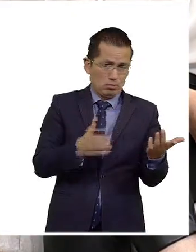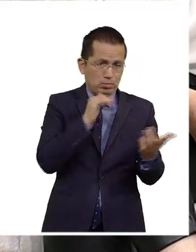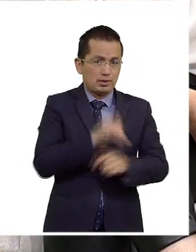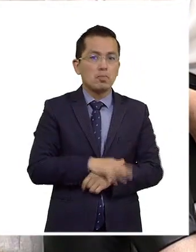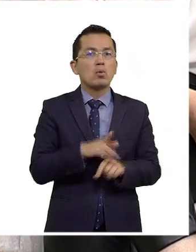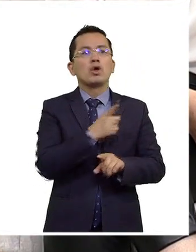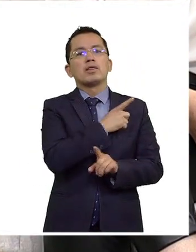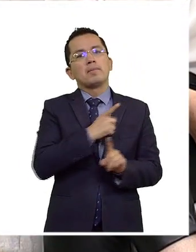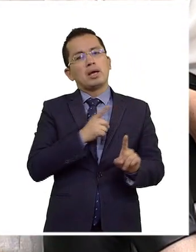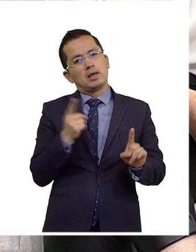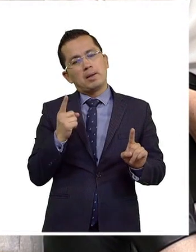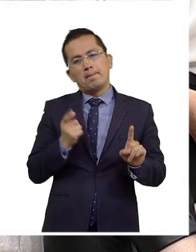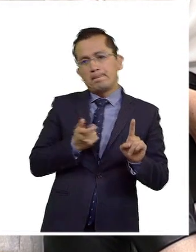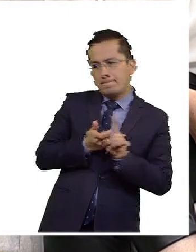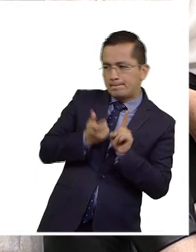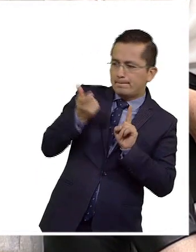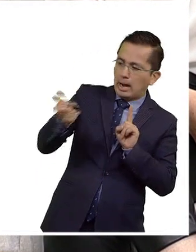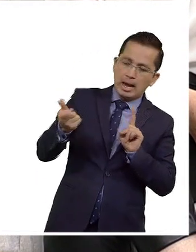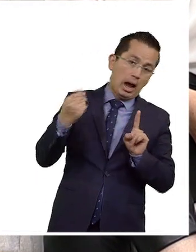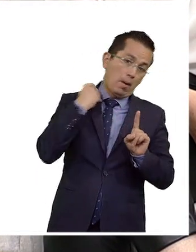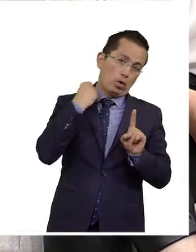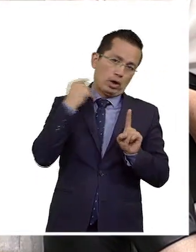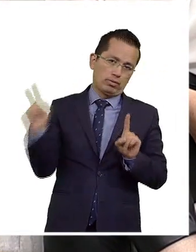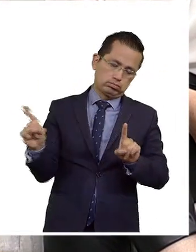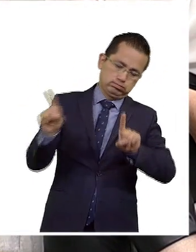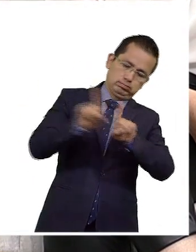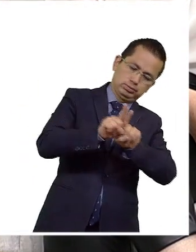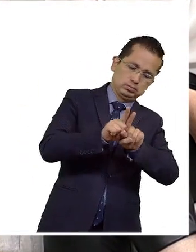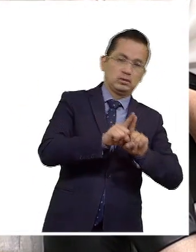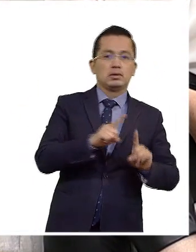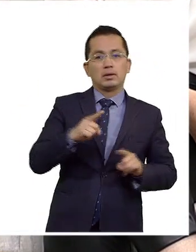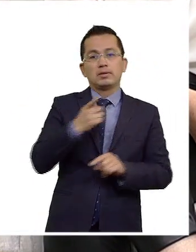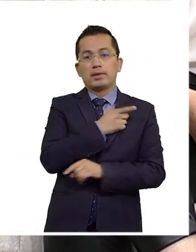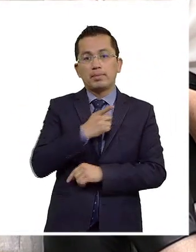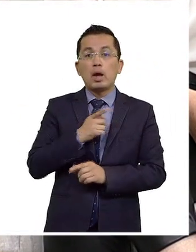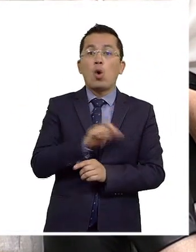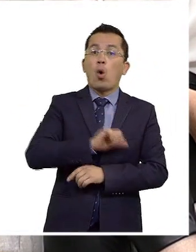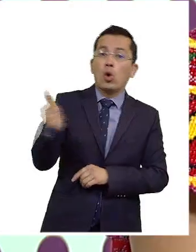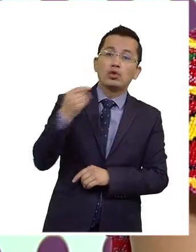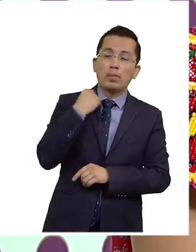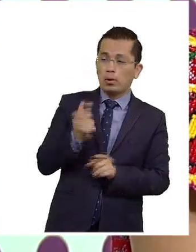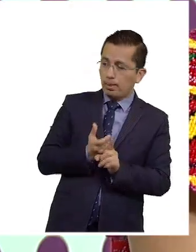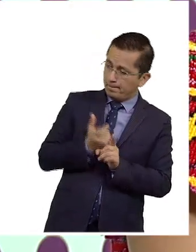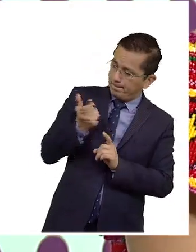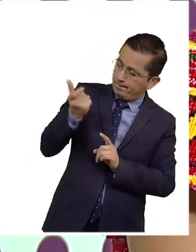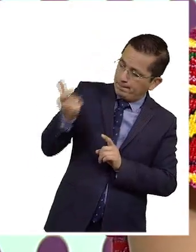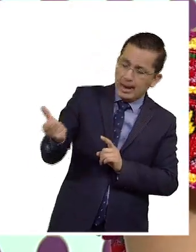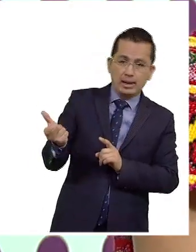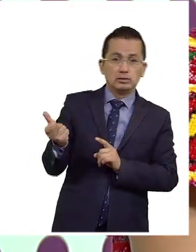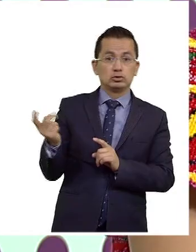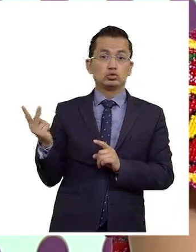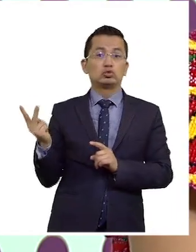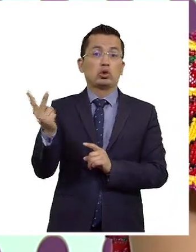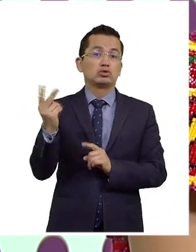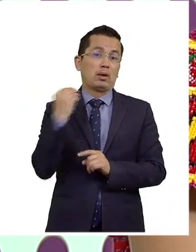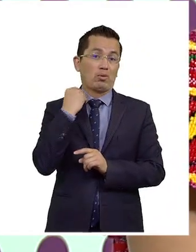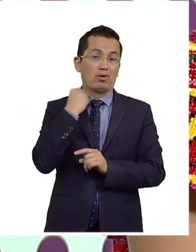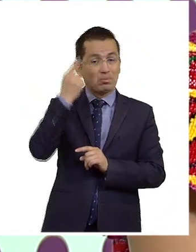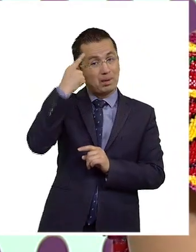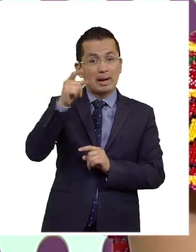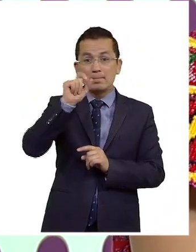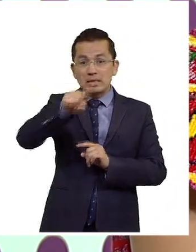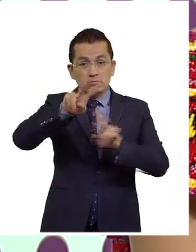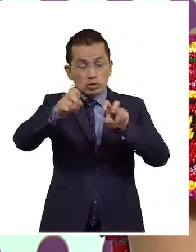patrono y el otro que está acompañando el juicio, que deberán ser abogadas que sepan sobre el tema.